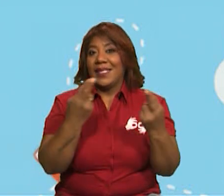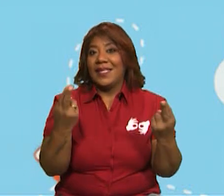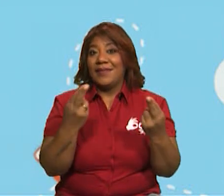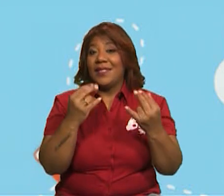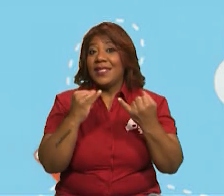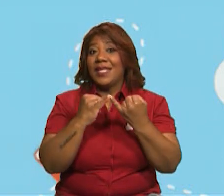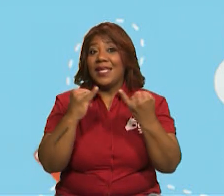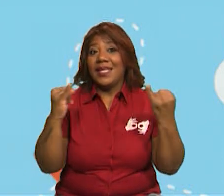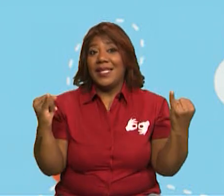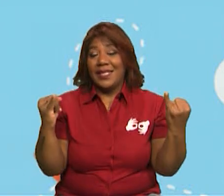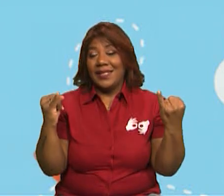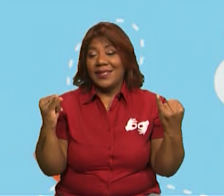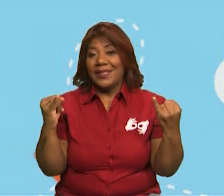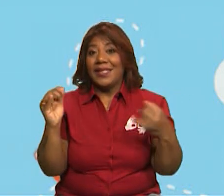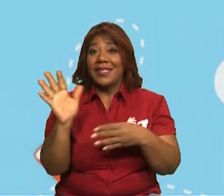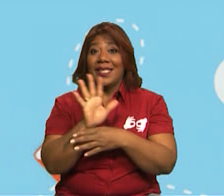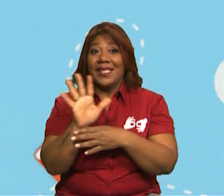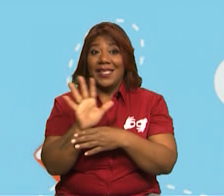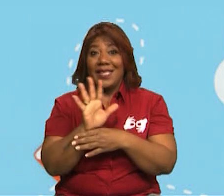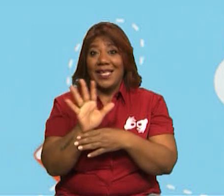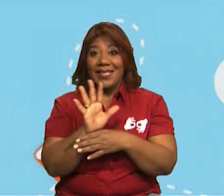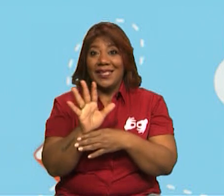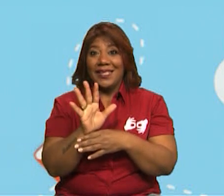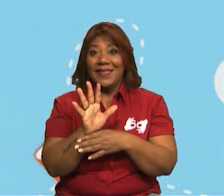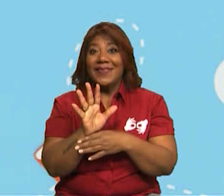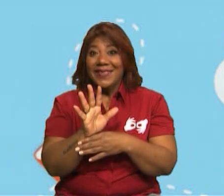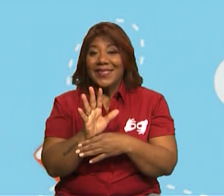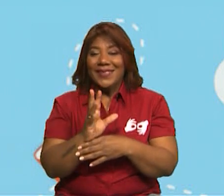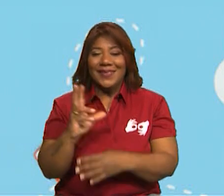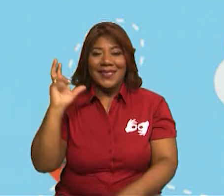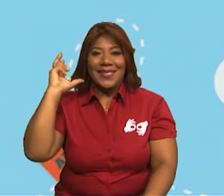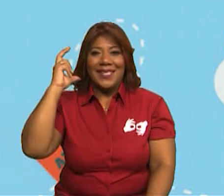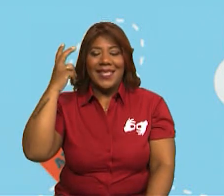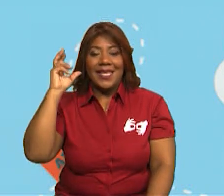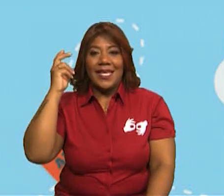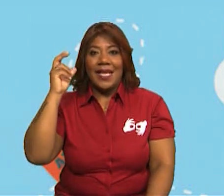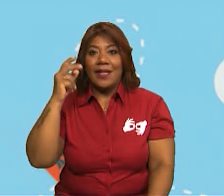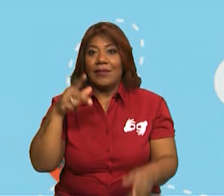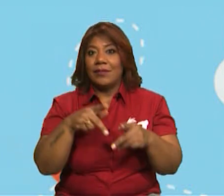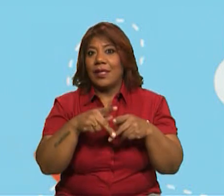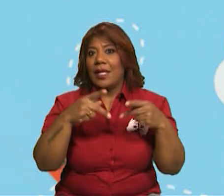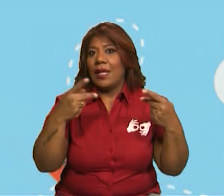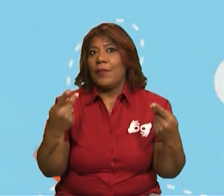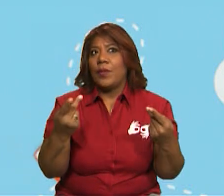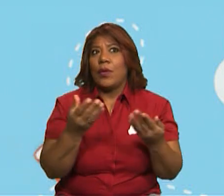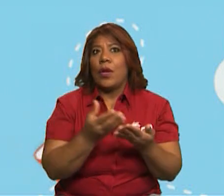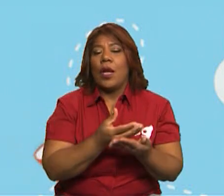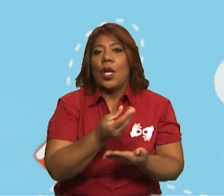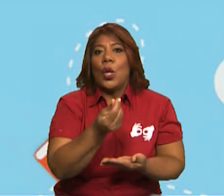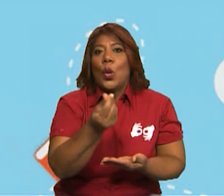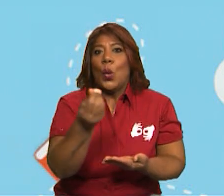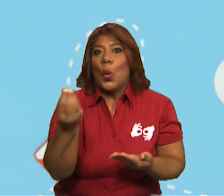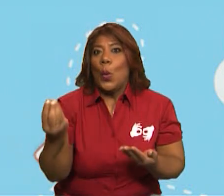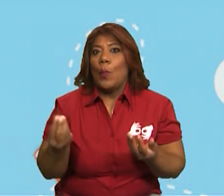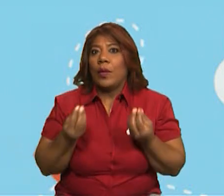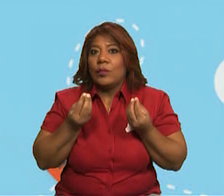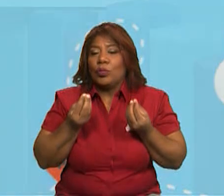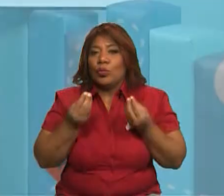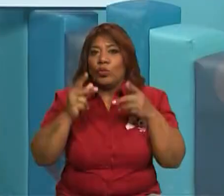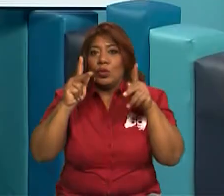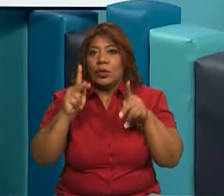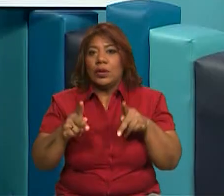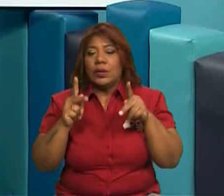radio. ¿Por qué decimos que ellos? Porque como todos sabemos, el periódico lo compran cantidades de